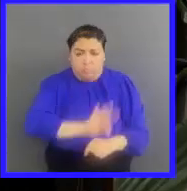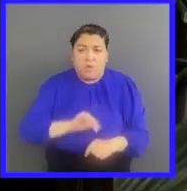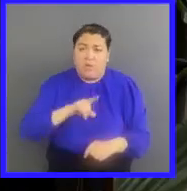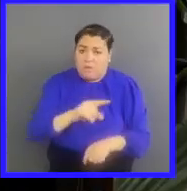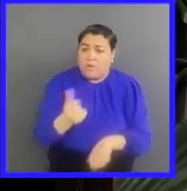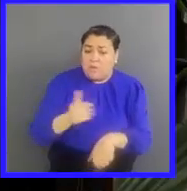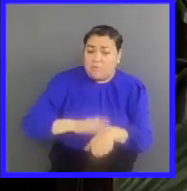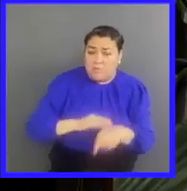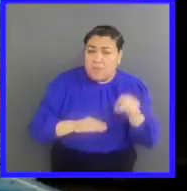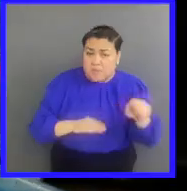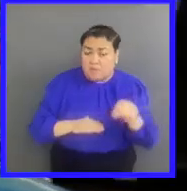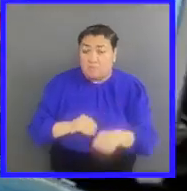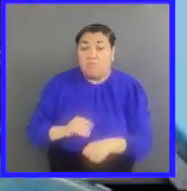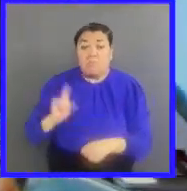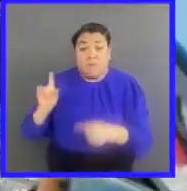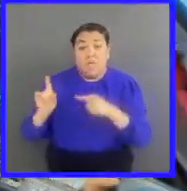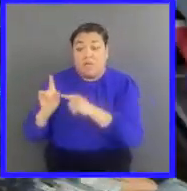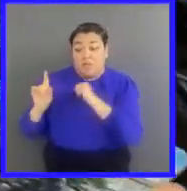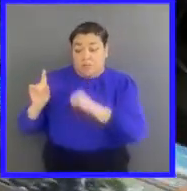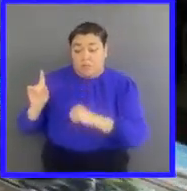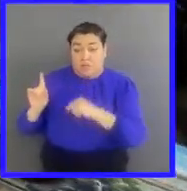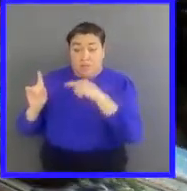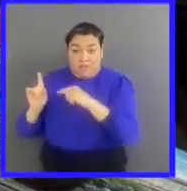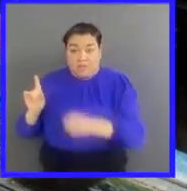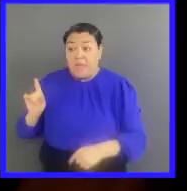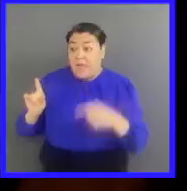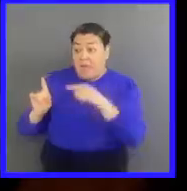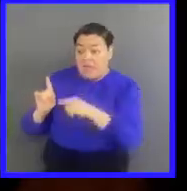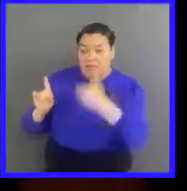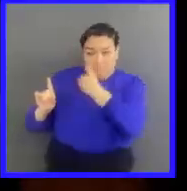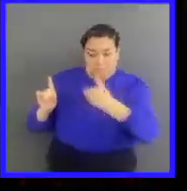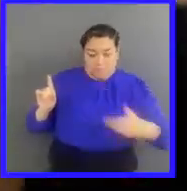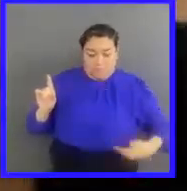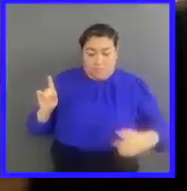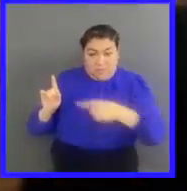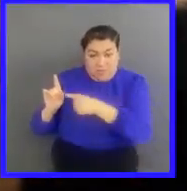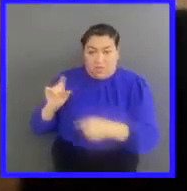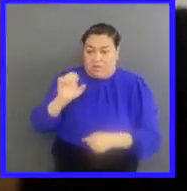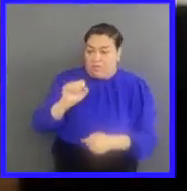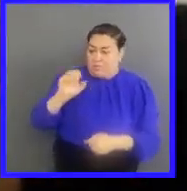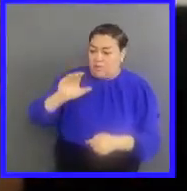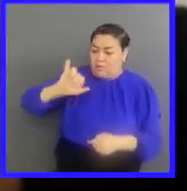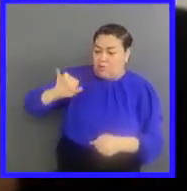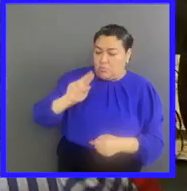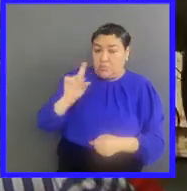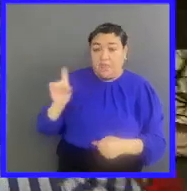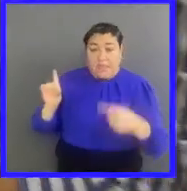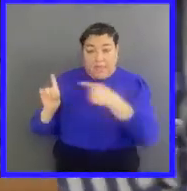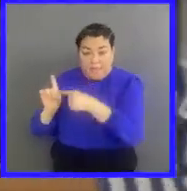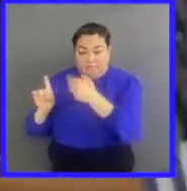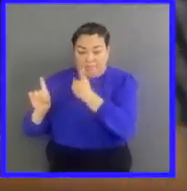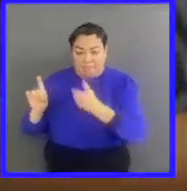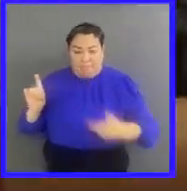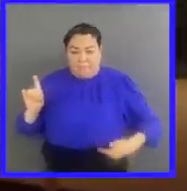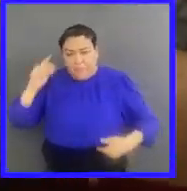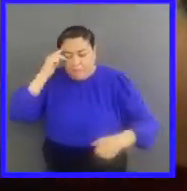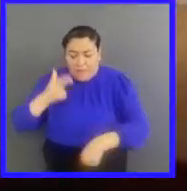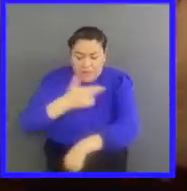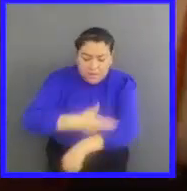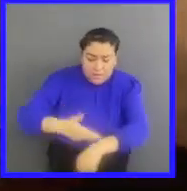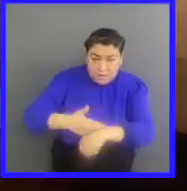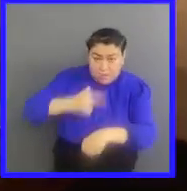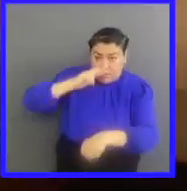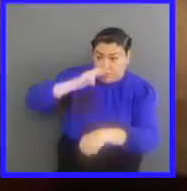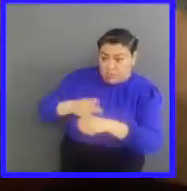Tribunal. La persona titular de la presidencia de la Suprema Corte de Justicia de la Nación, para el desarrollo de sus atribuciones en apoyo